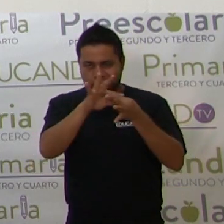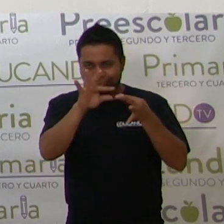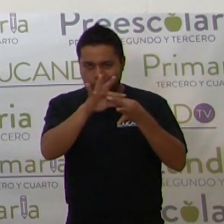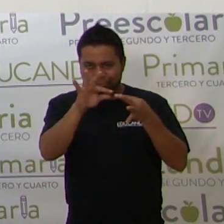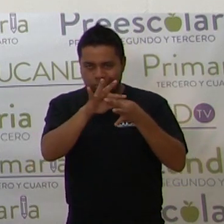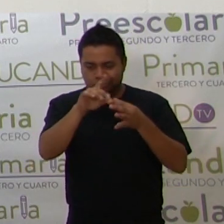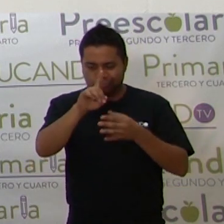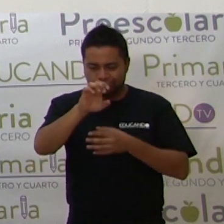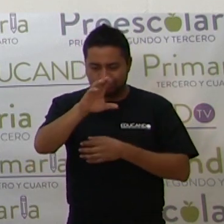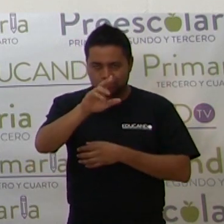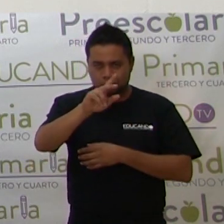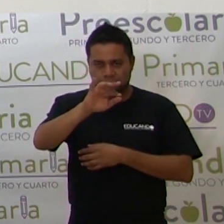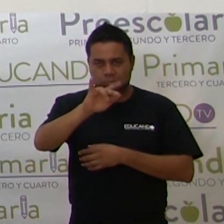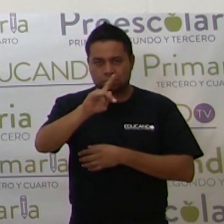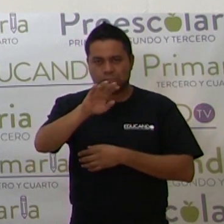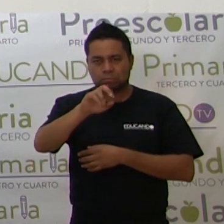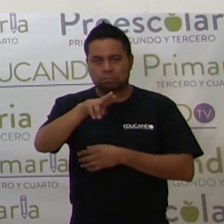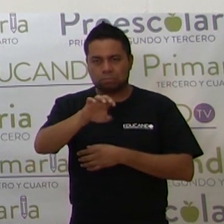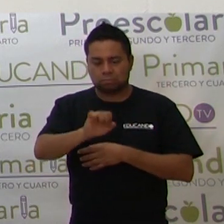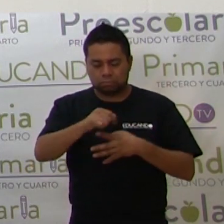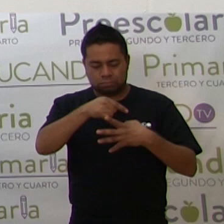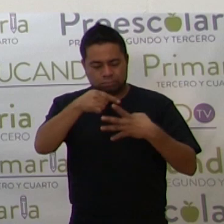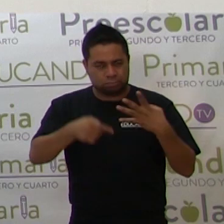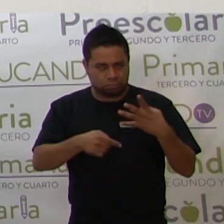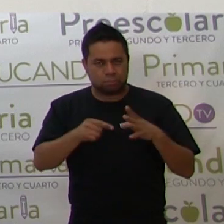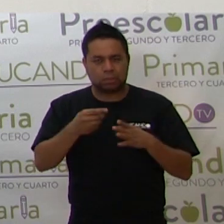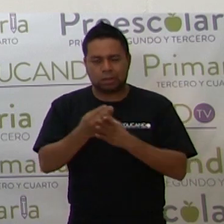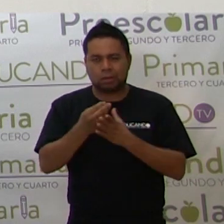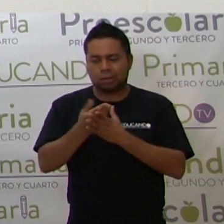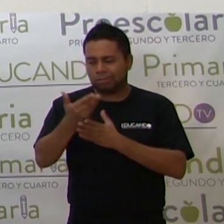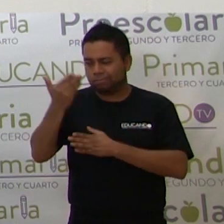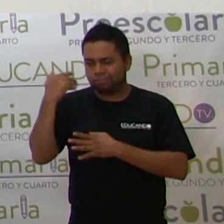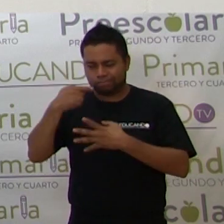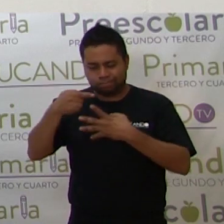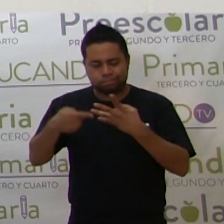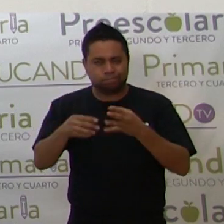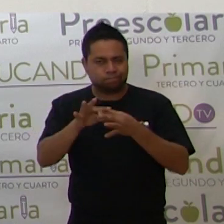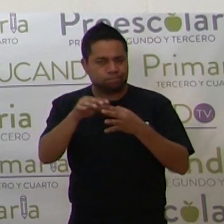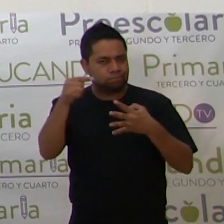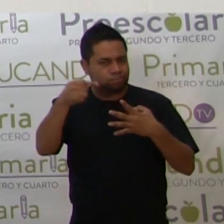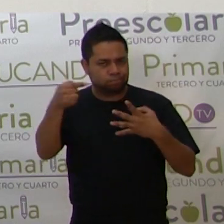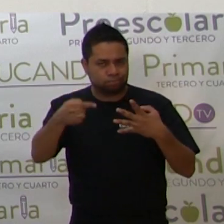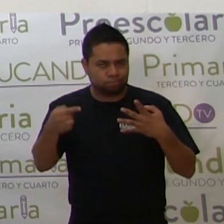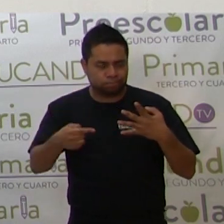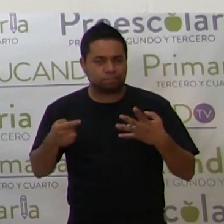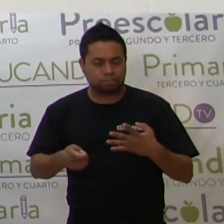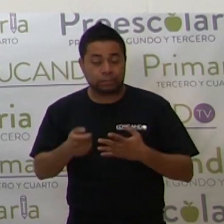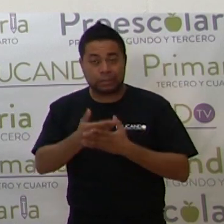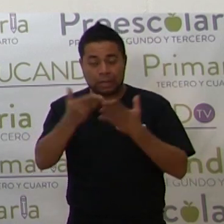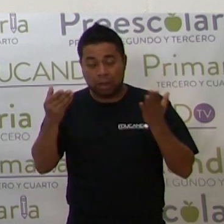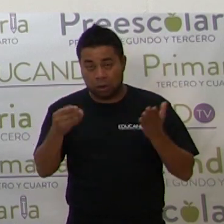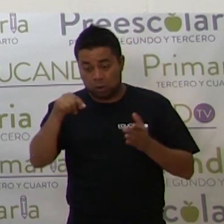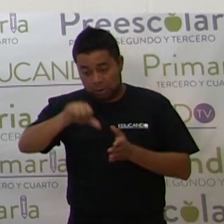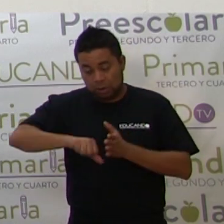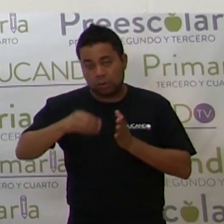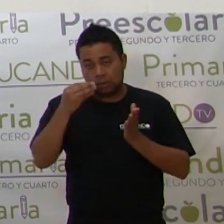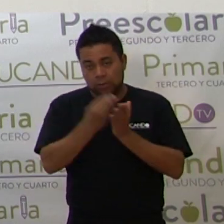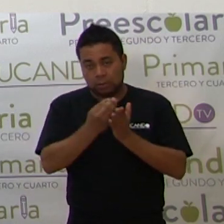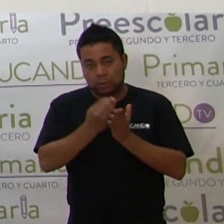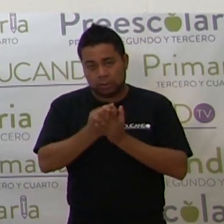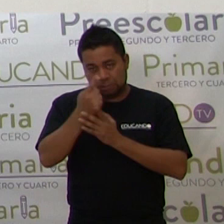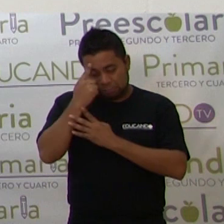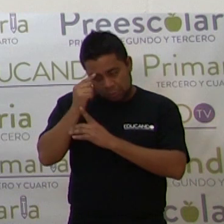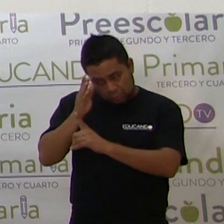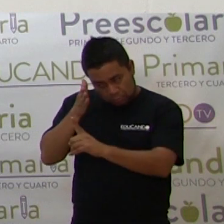las cuales ya conocemos y que en la sesión anterior las hemos trabajado. En esta sesión nos vamos a enfocar a lo que es la